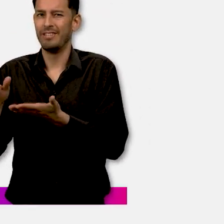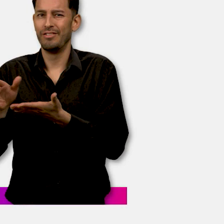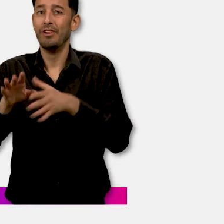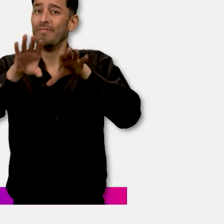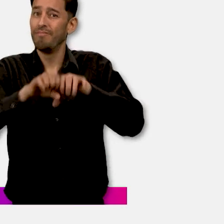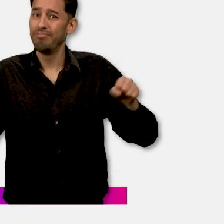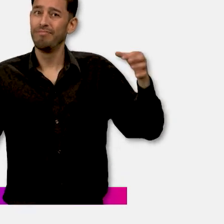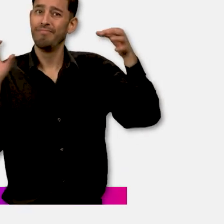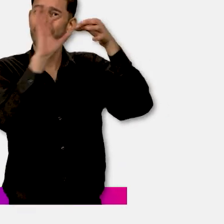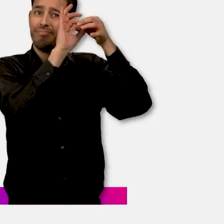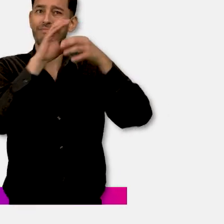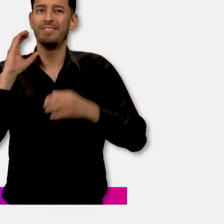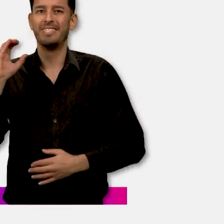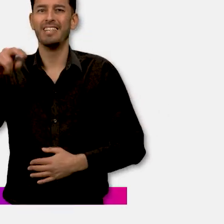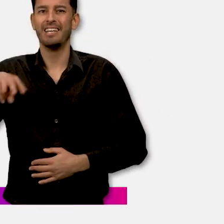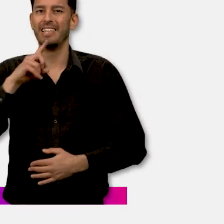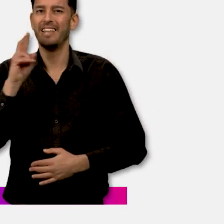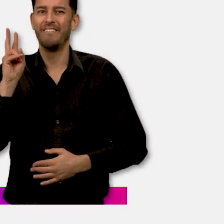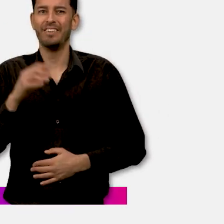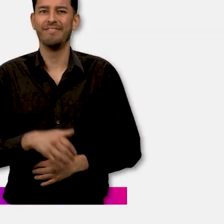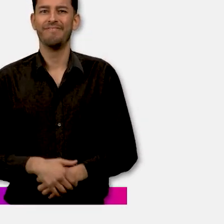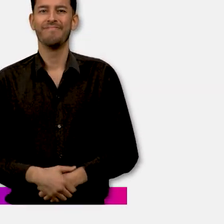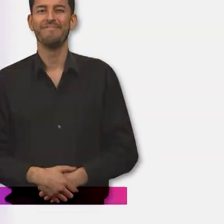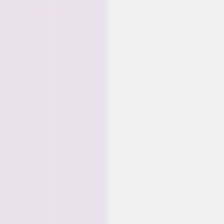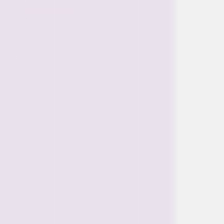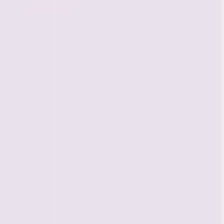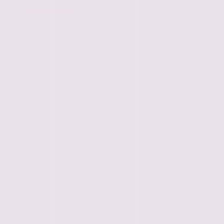según lo acordado por el Consejo Nacional de Televisión.